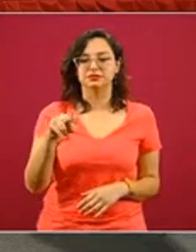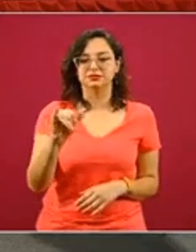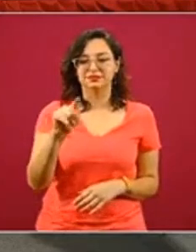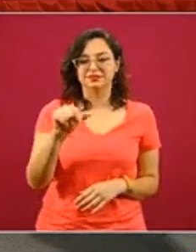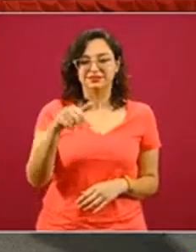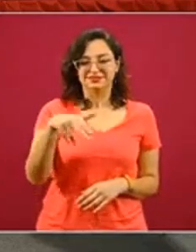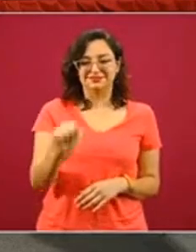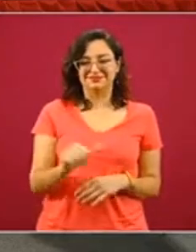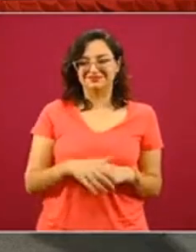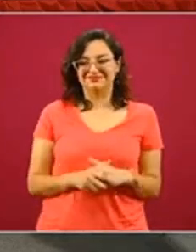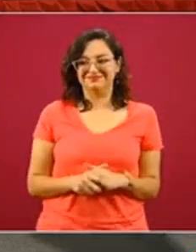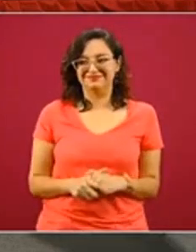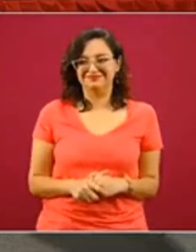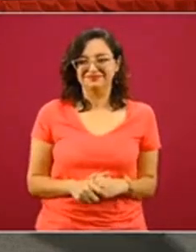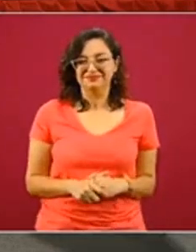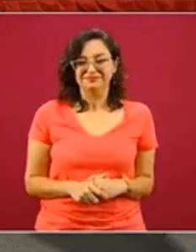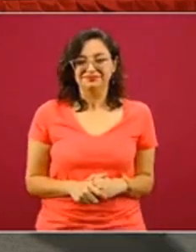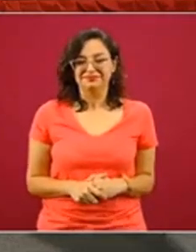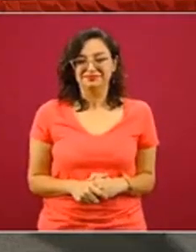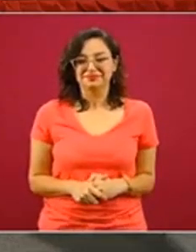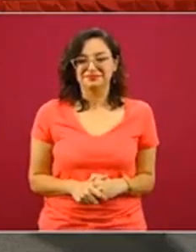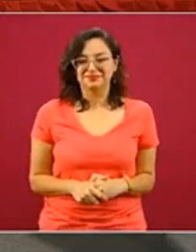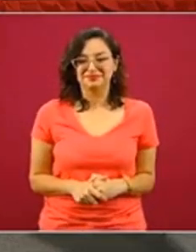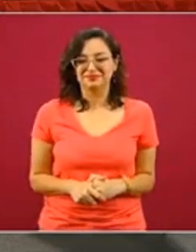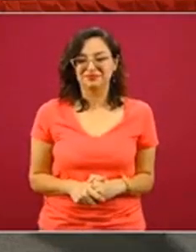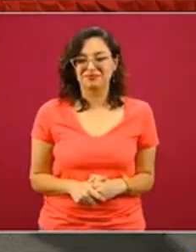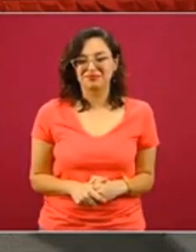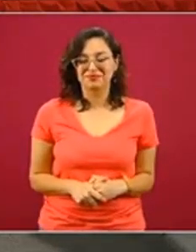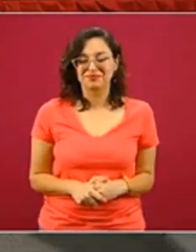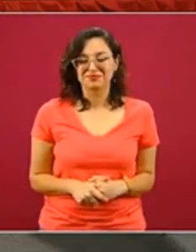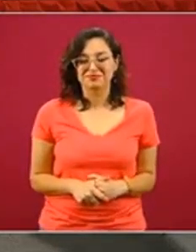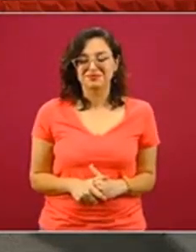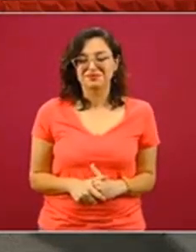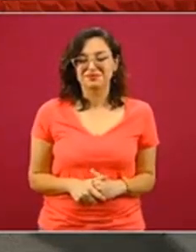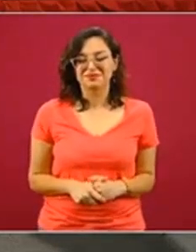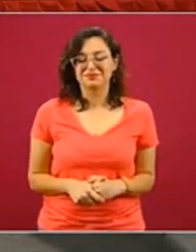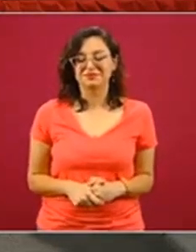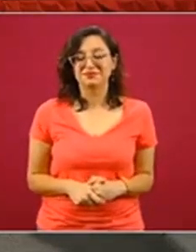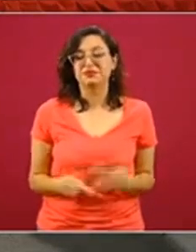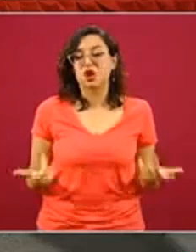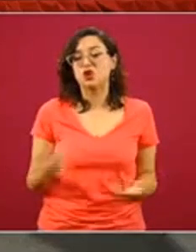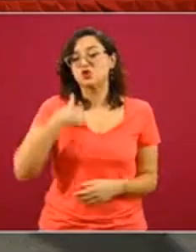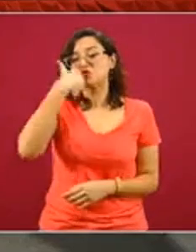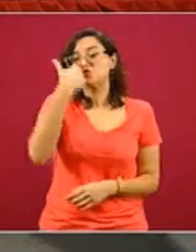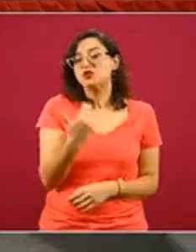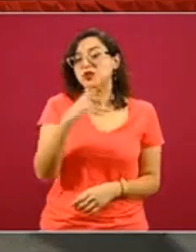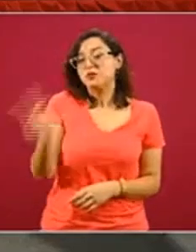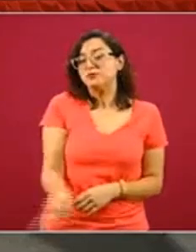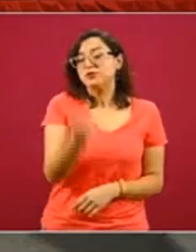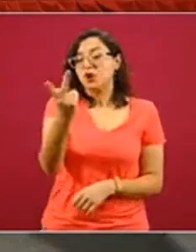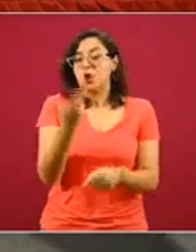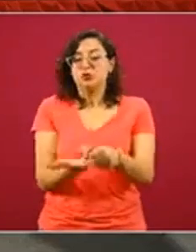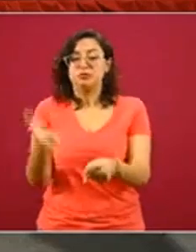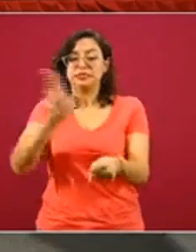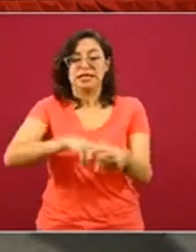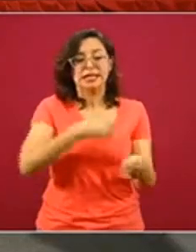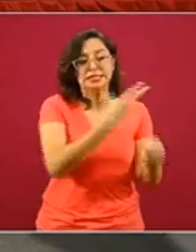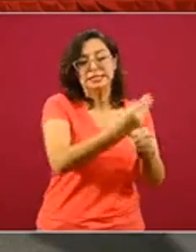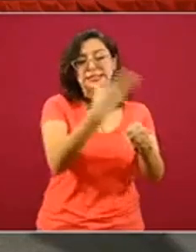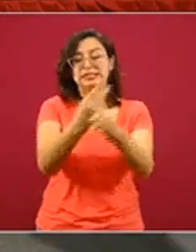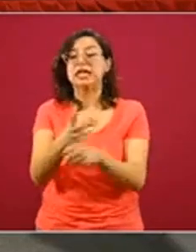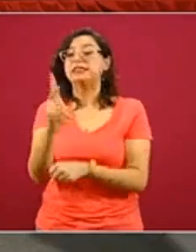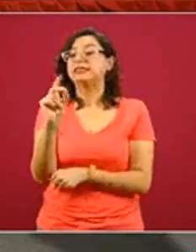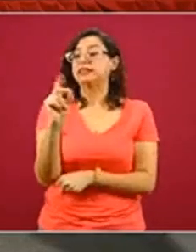Gracias, doctor. Buenas noches. Le quería preguntar sobre este asunto de los hospitales reconvertidos, los 39 que dice que se van